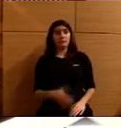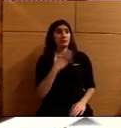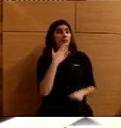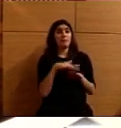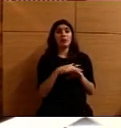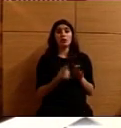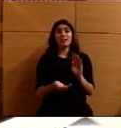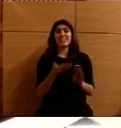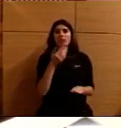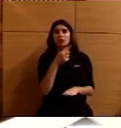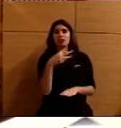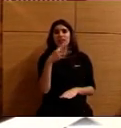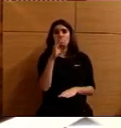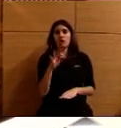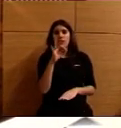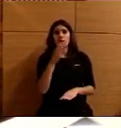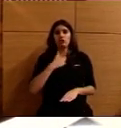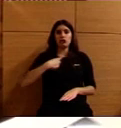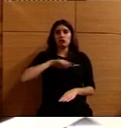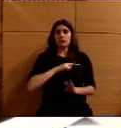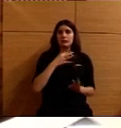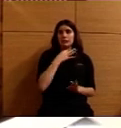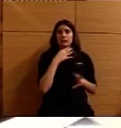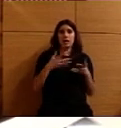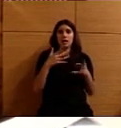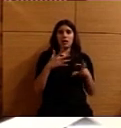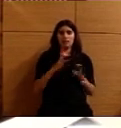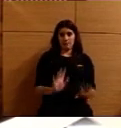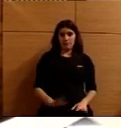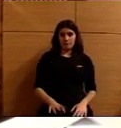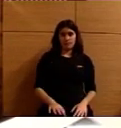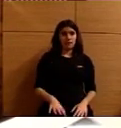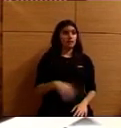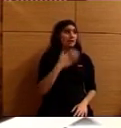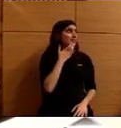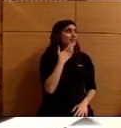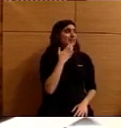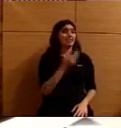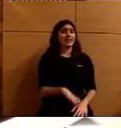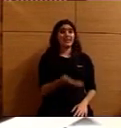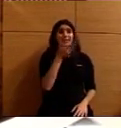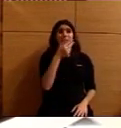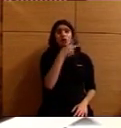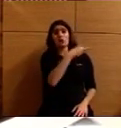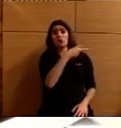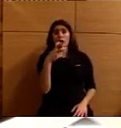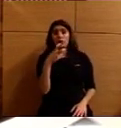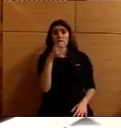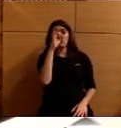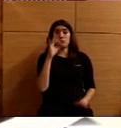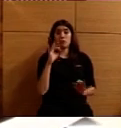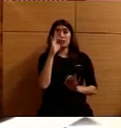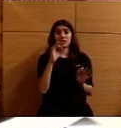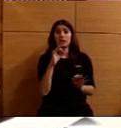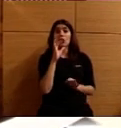con un incremento del 13% nosotros estábamos al lado de los especulativos. Y con un incremento del 200% y pico,